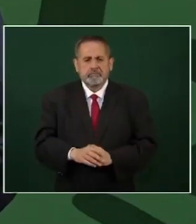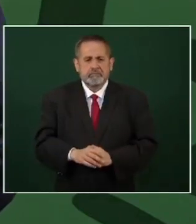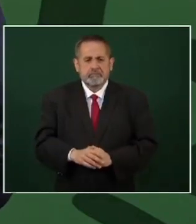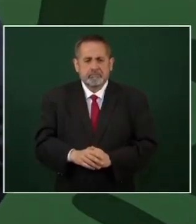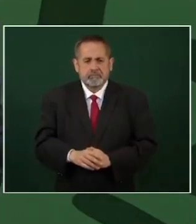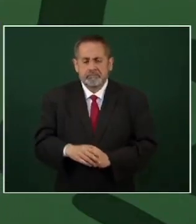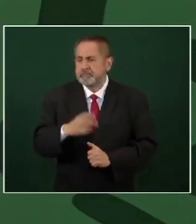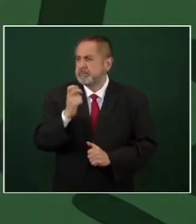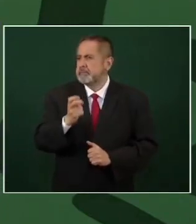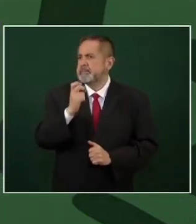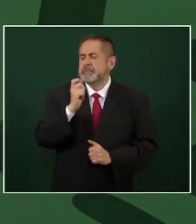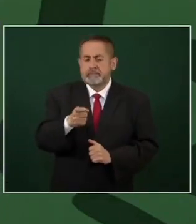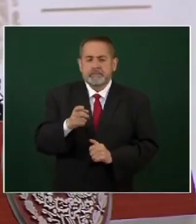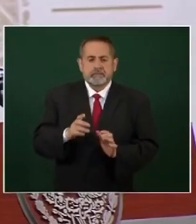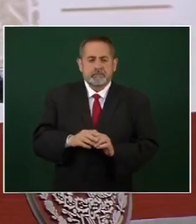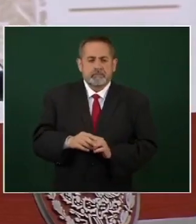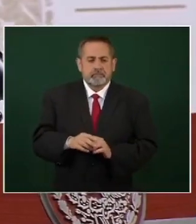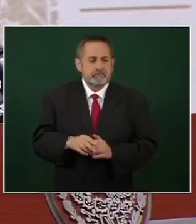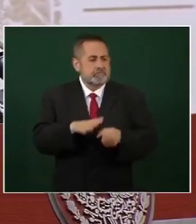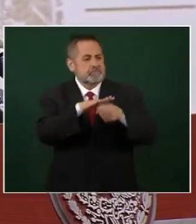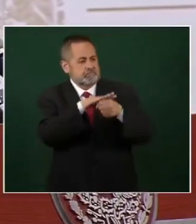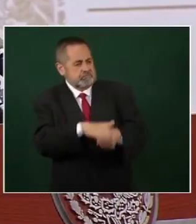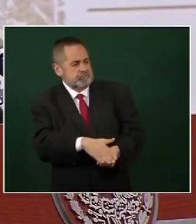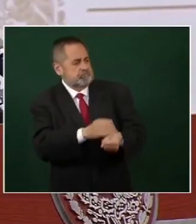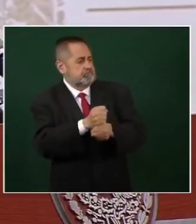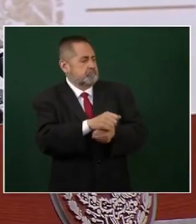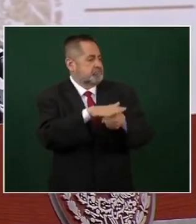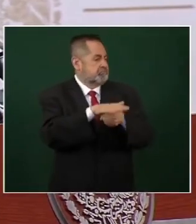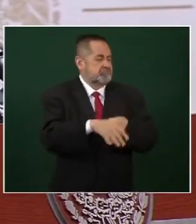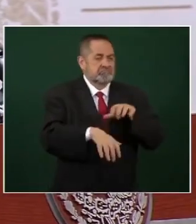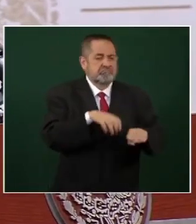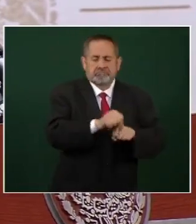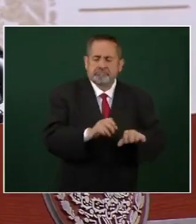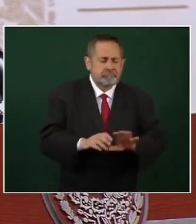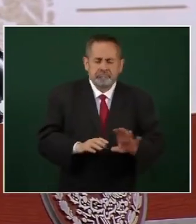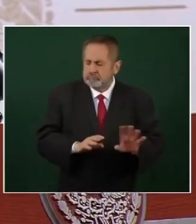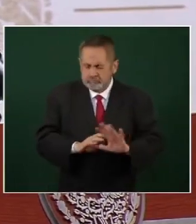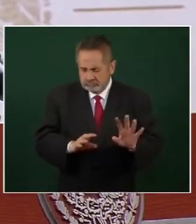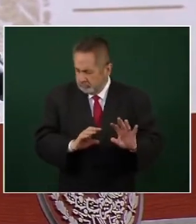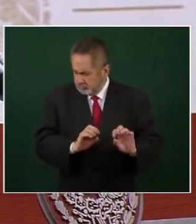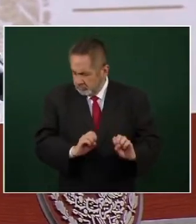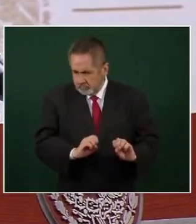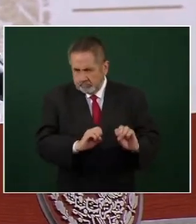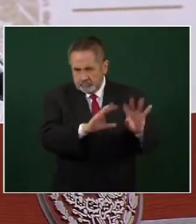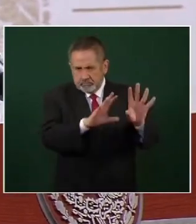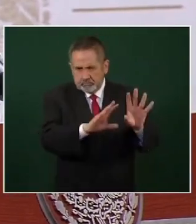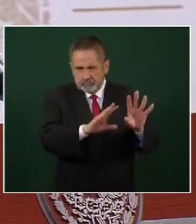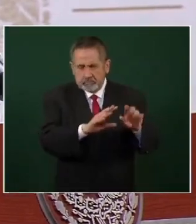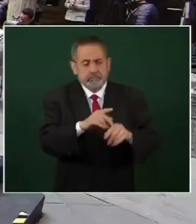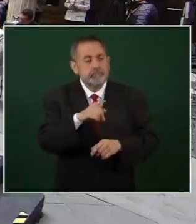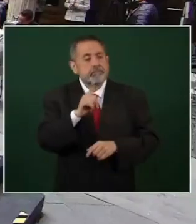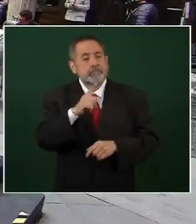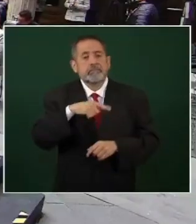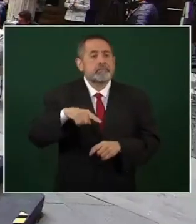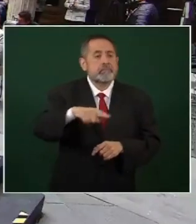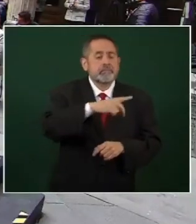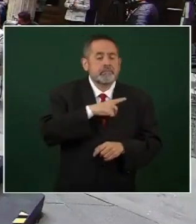no hay represión, pero pues tiene que haber una actitud